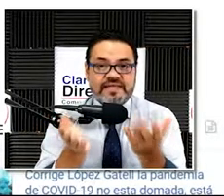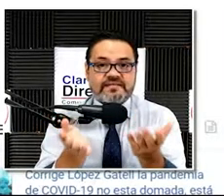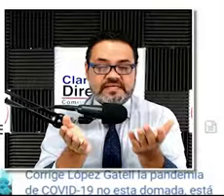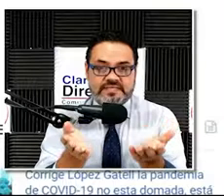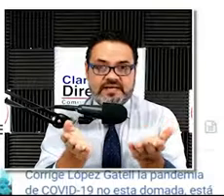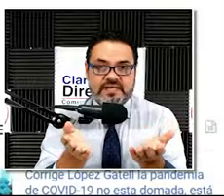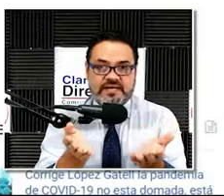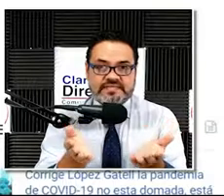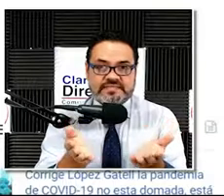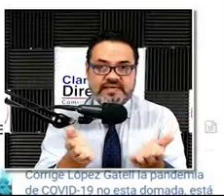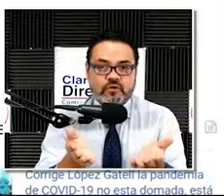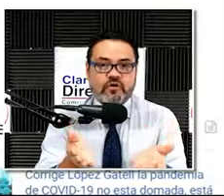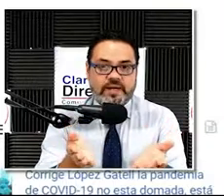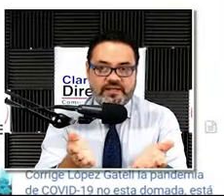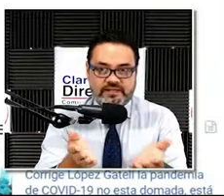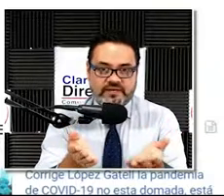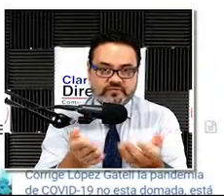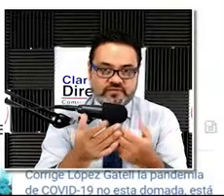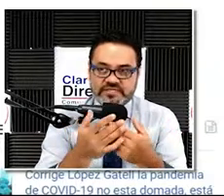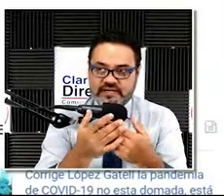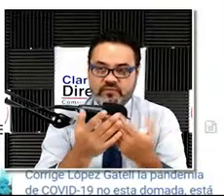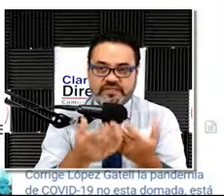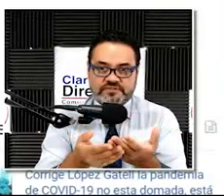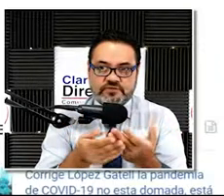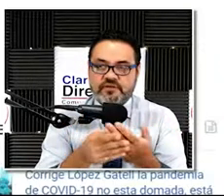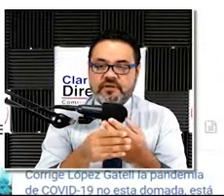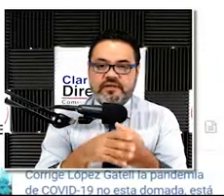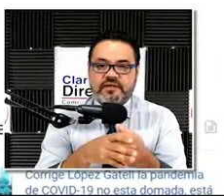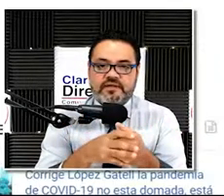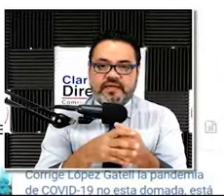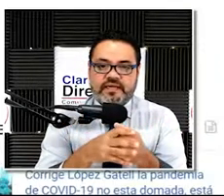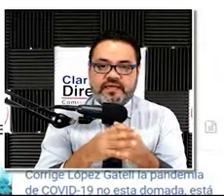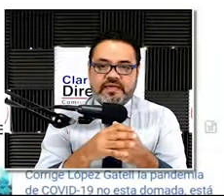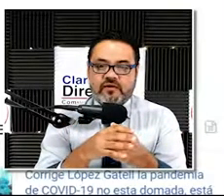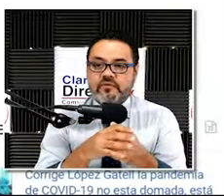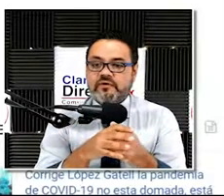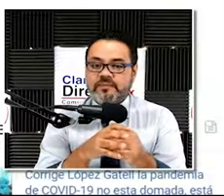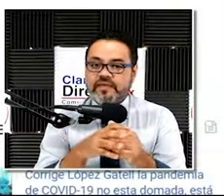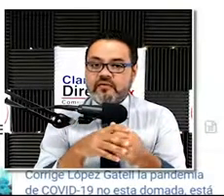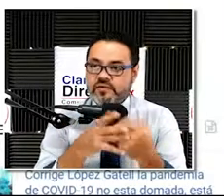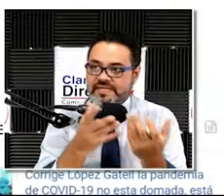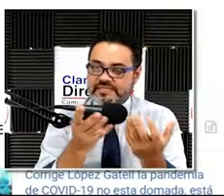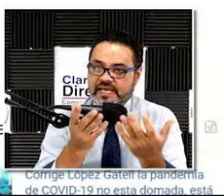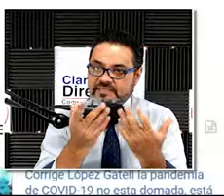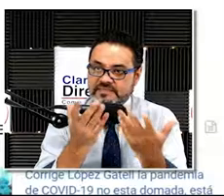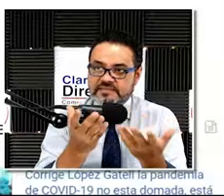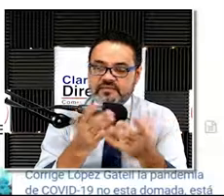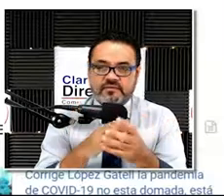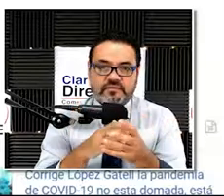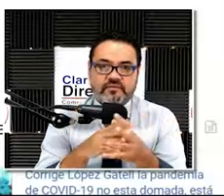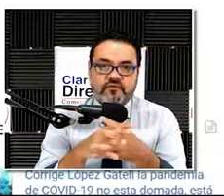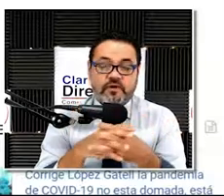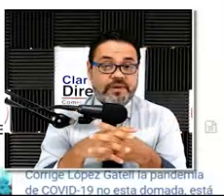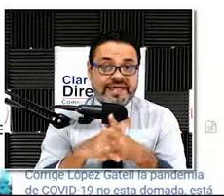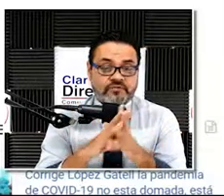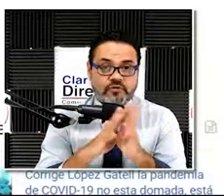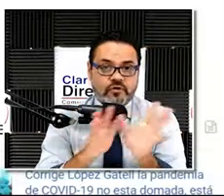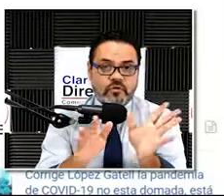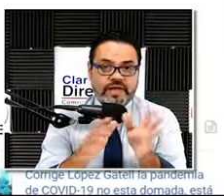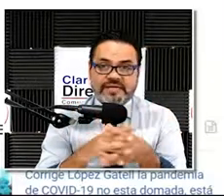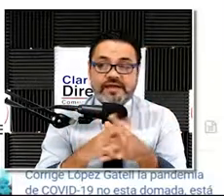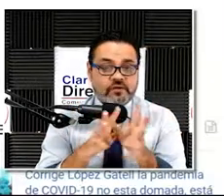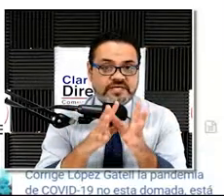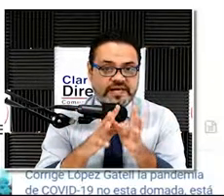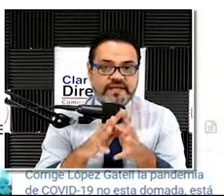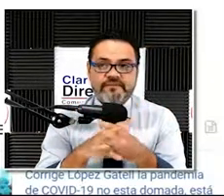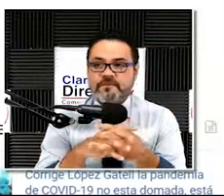está vigente esa norma, digamos, o esa recomendación. Que como en México ya se ha insistido, no fue obligatorio